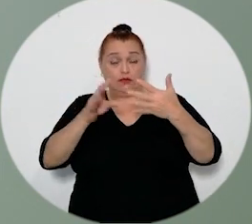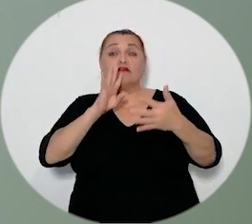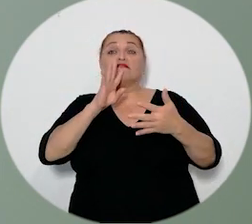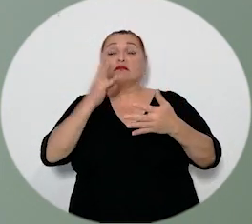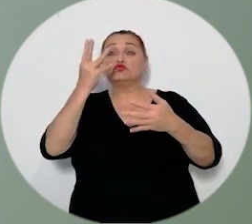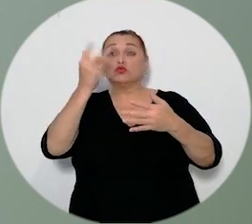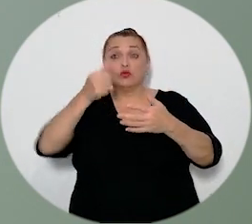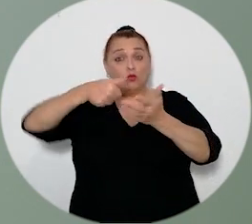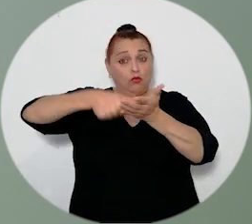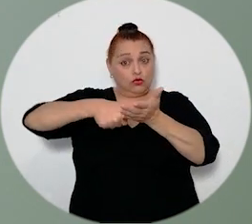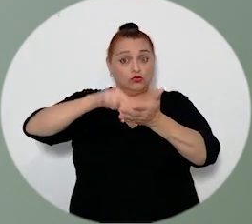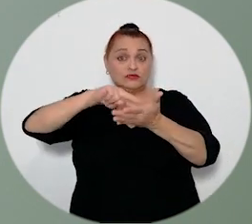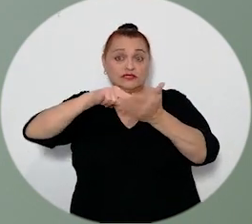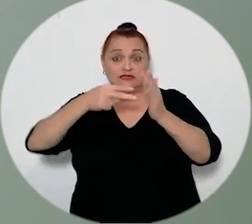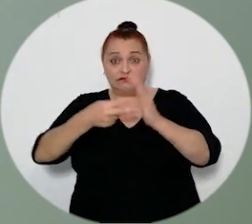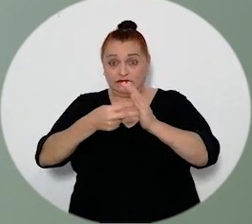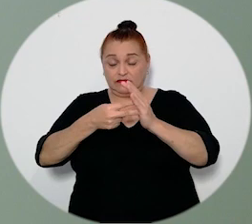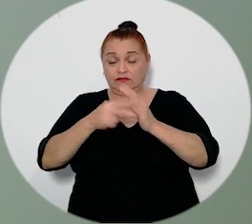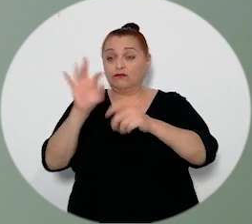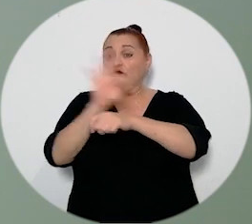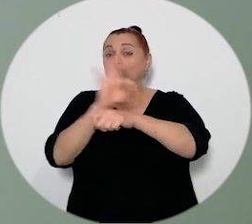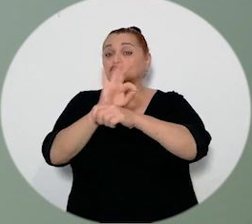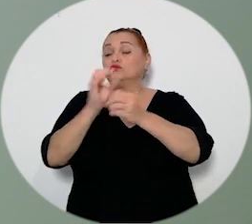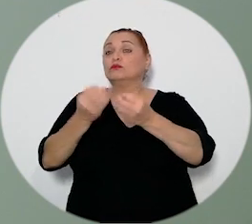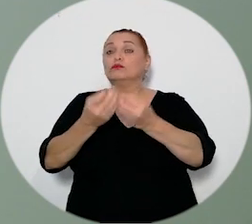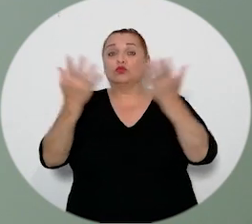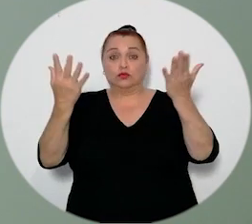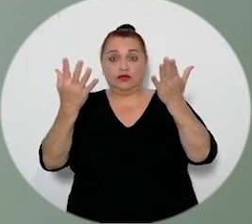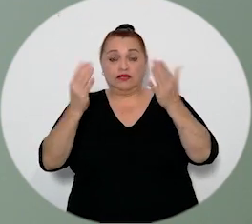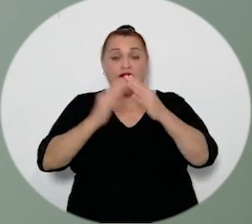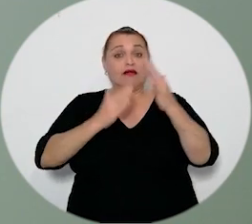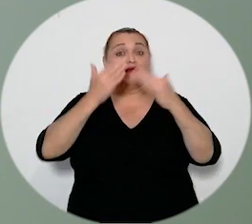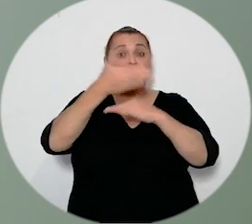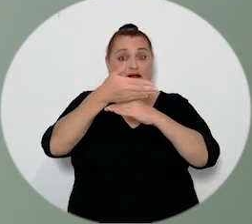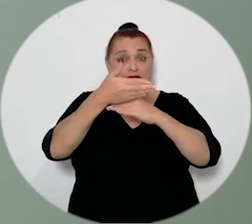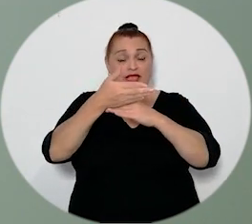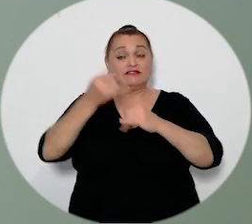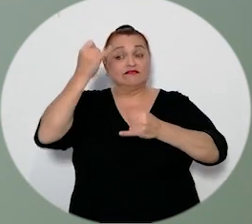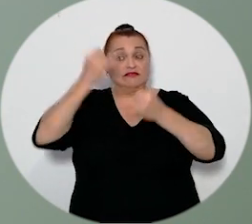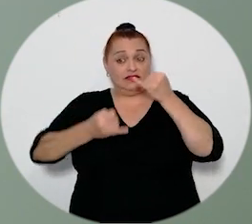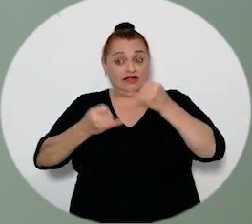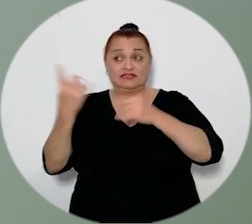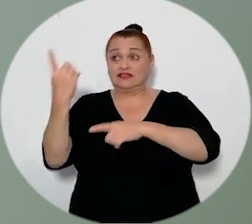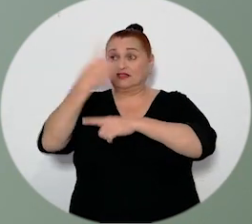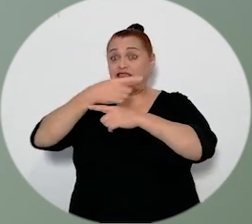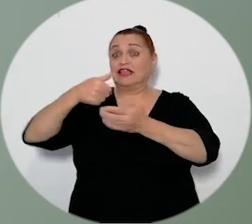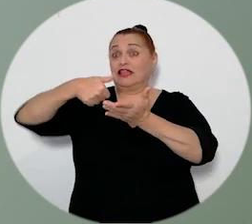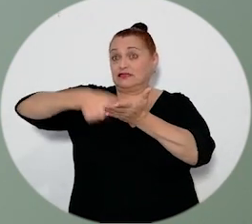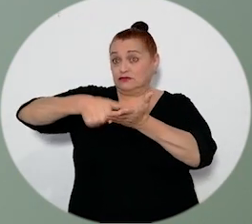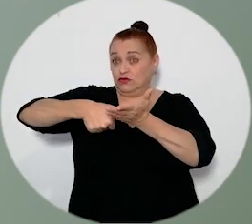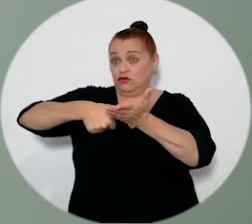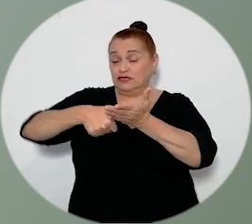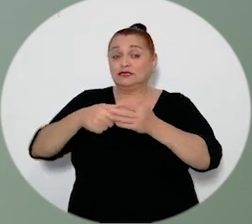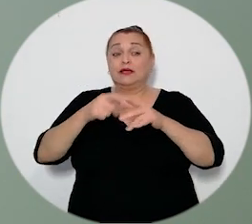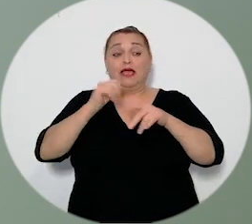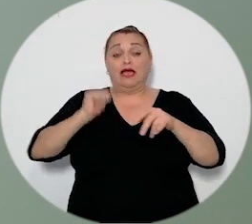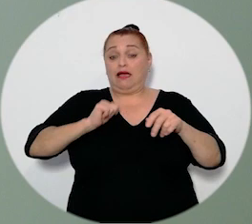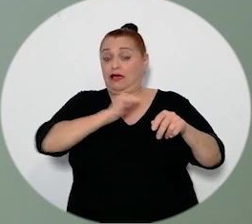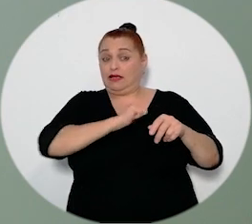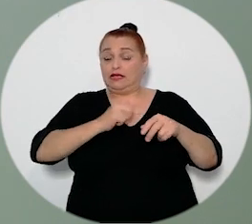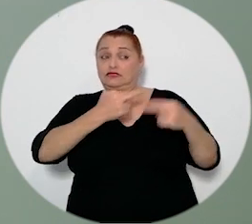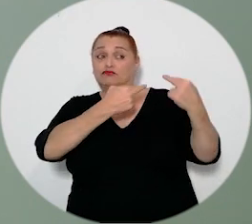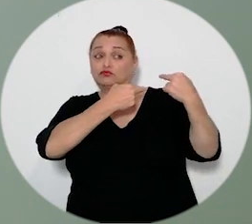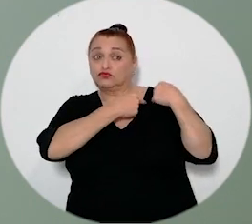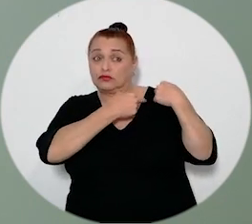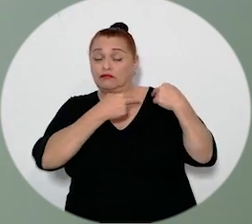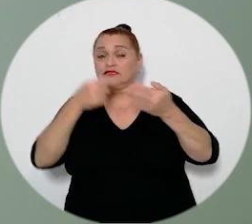de los votos, entonces, nos referimos a la función pública a través de la cual, finalizada la jornada de votación, los agentes